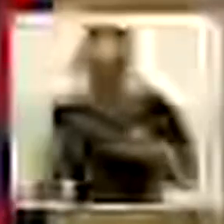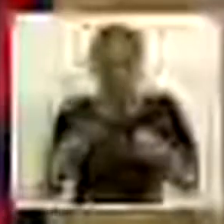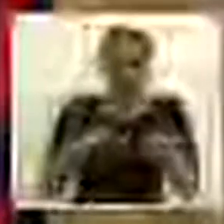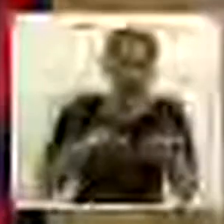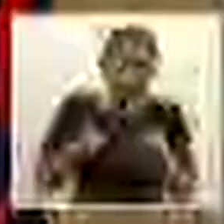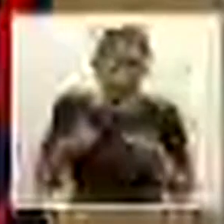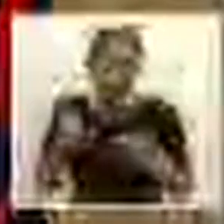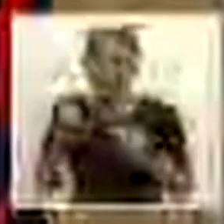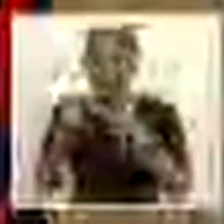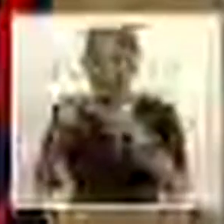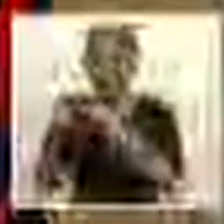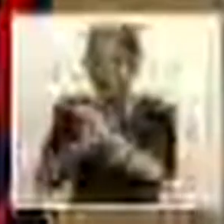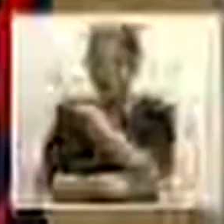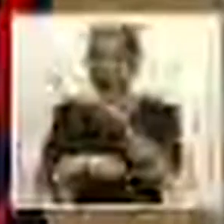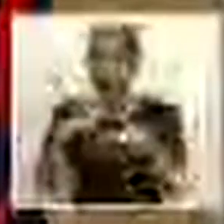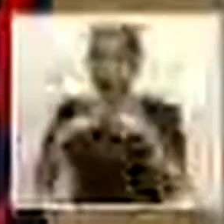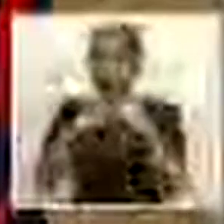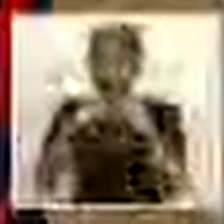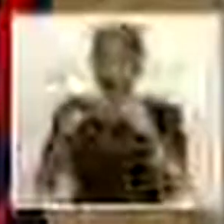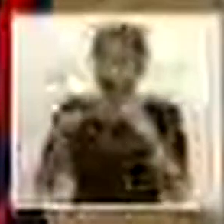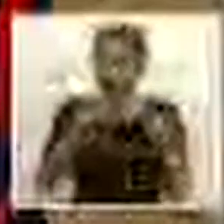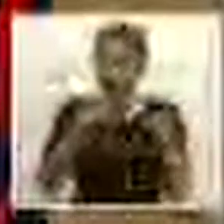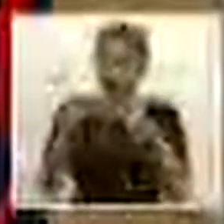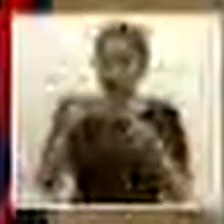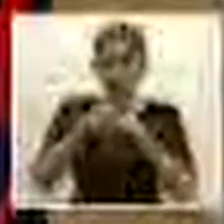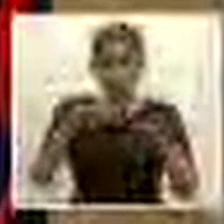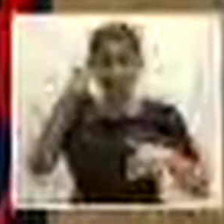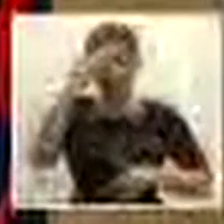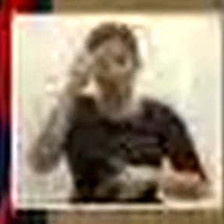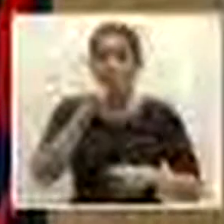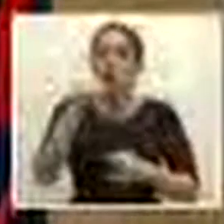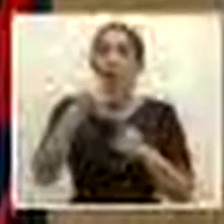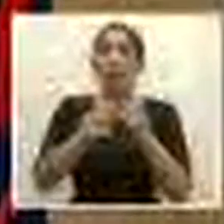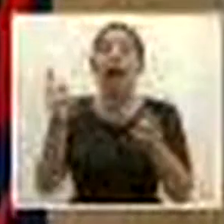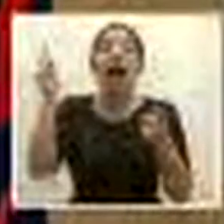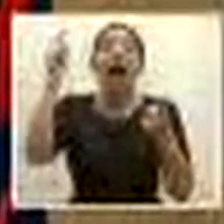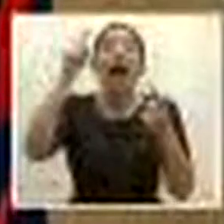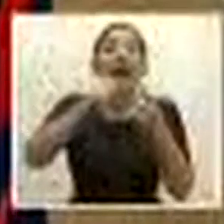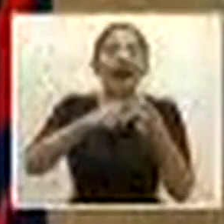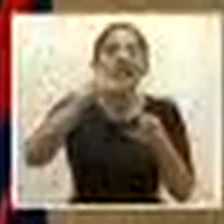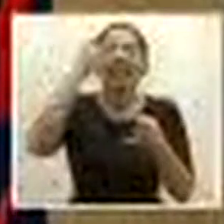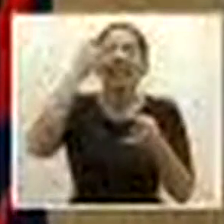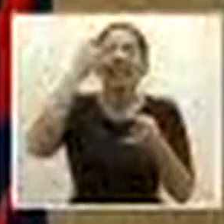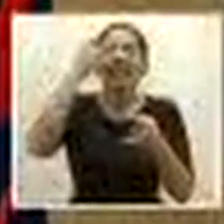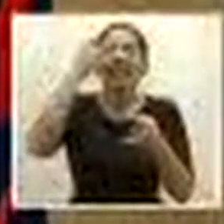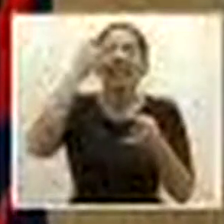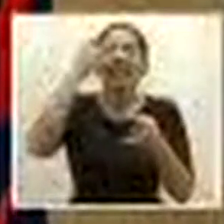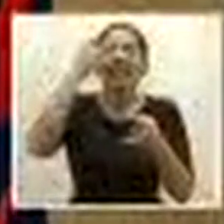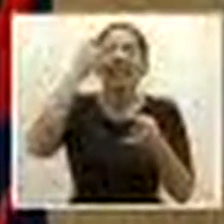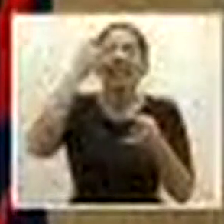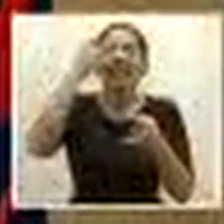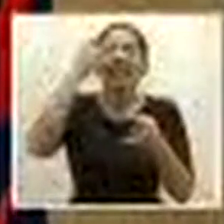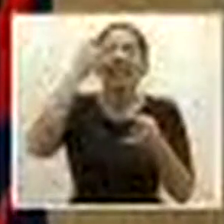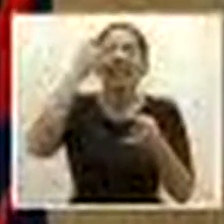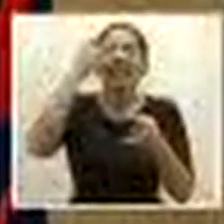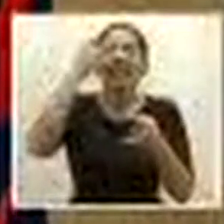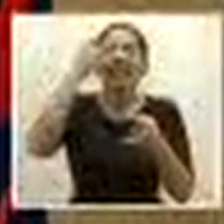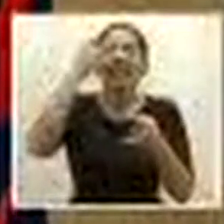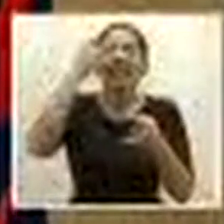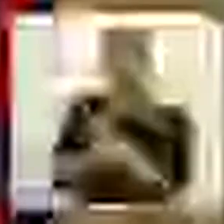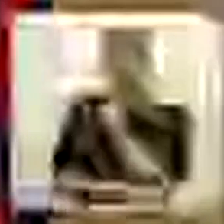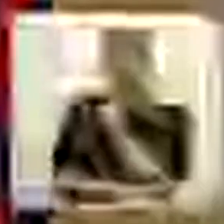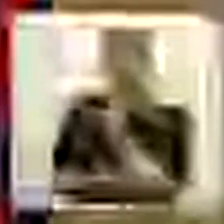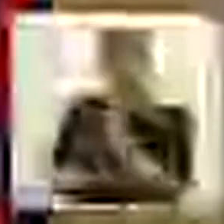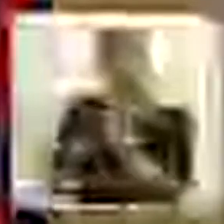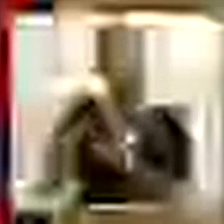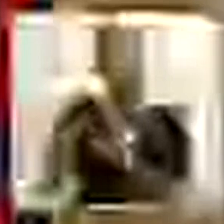diferentes países del mundo y esta pandemia no se acaba hasta que se acaba en todo el mundo. Un país puede estar muy bien